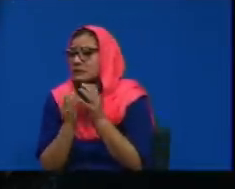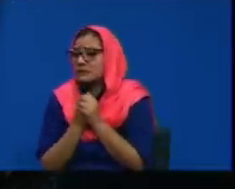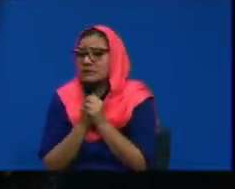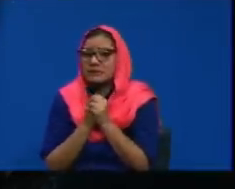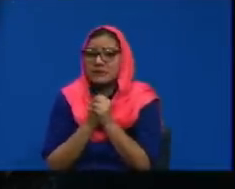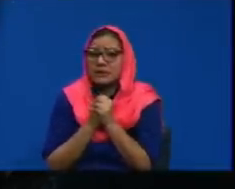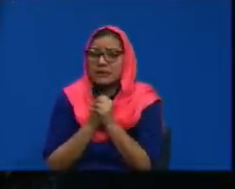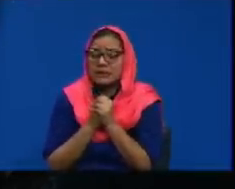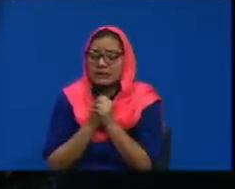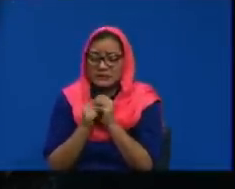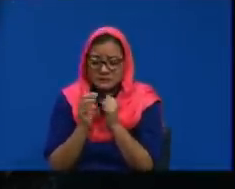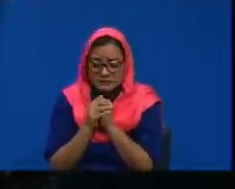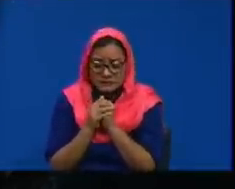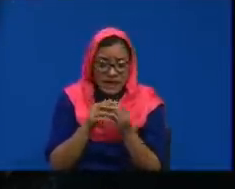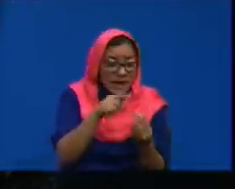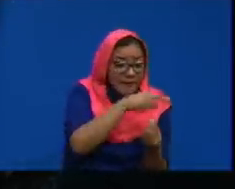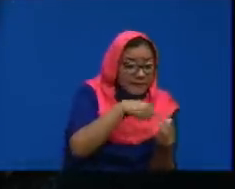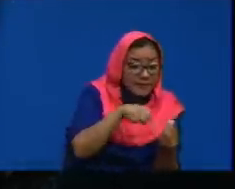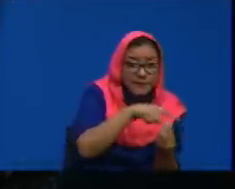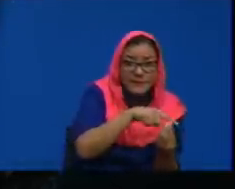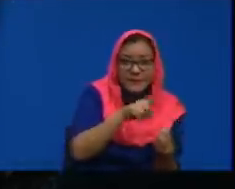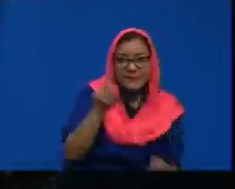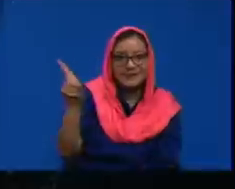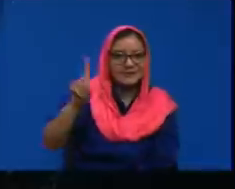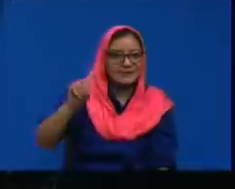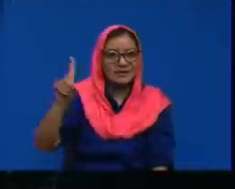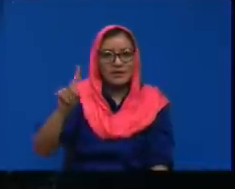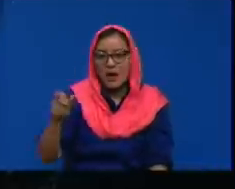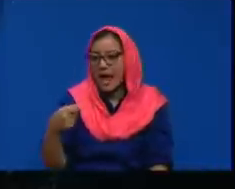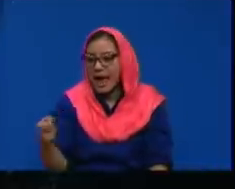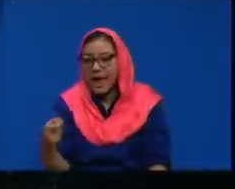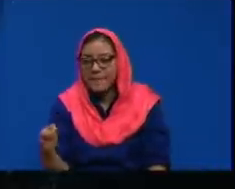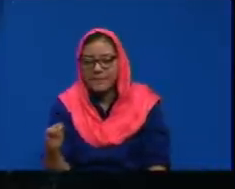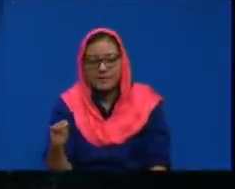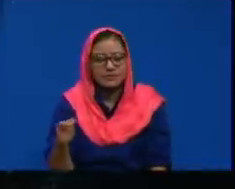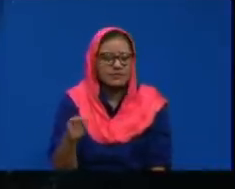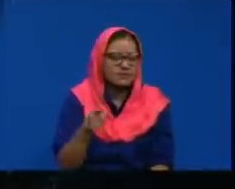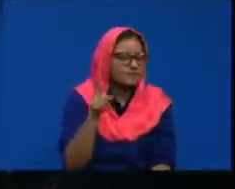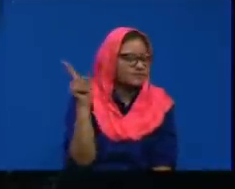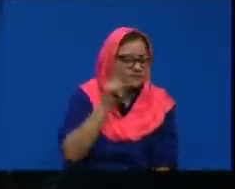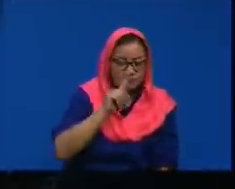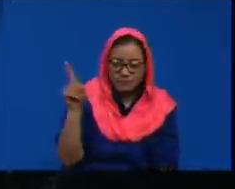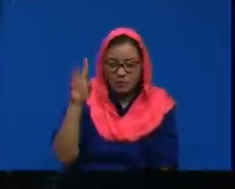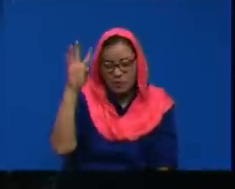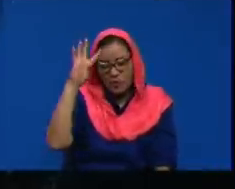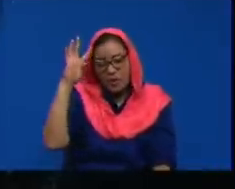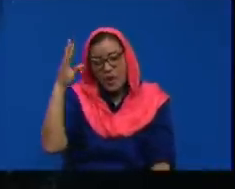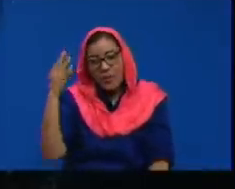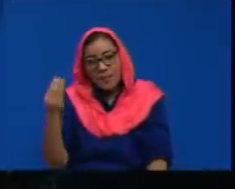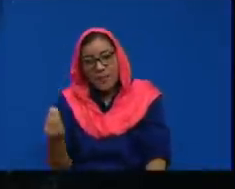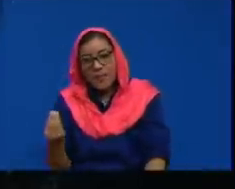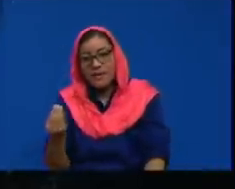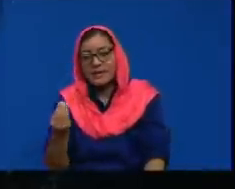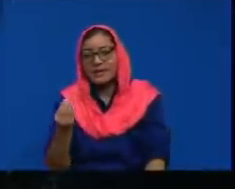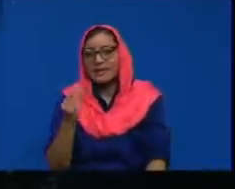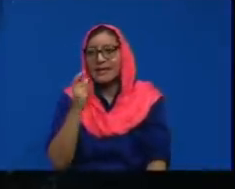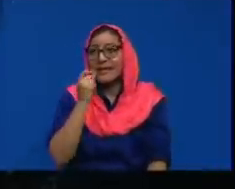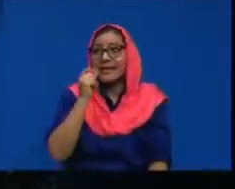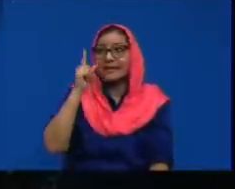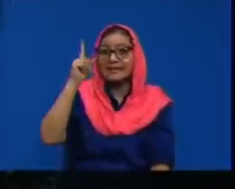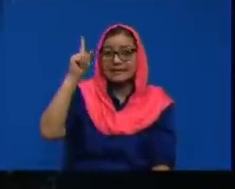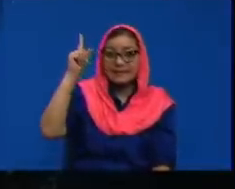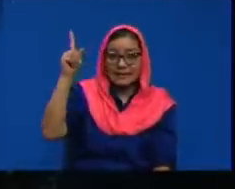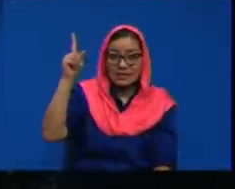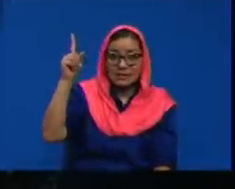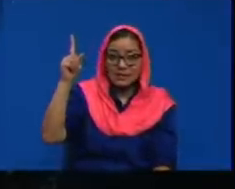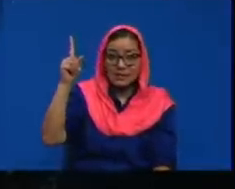familia, no te angusties por tus amigos, porque yo, dice el Señor, los he